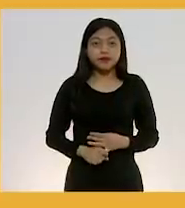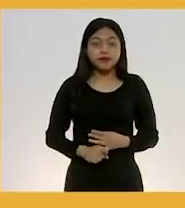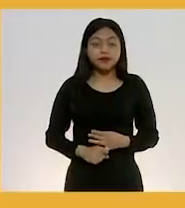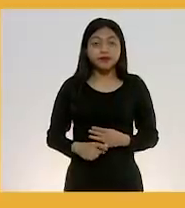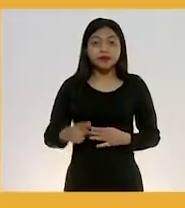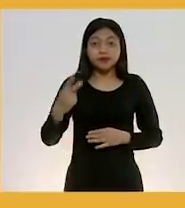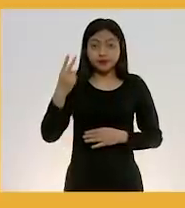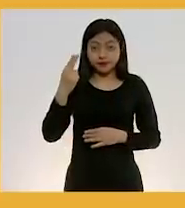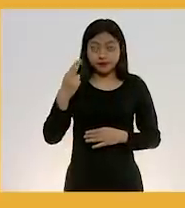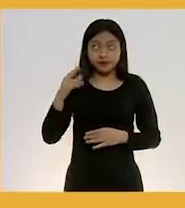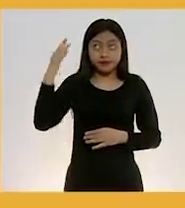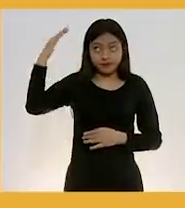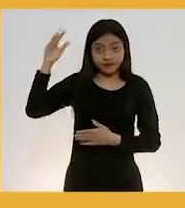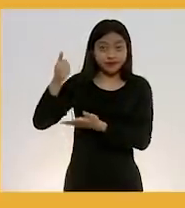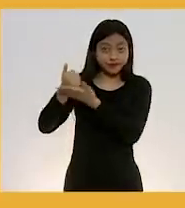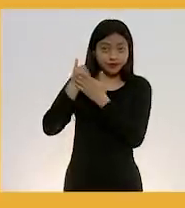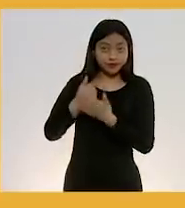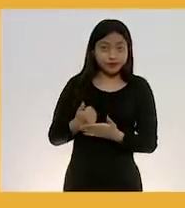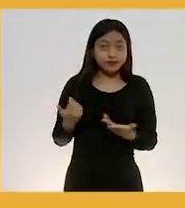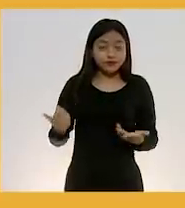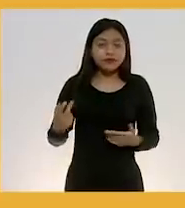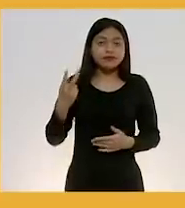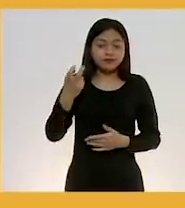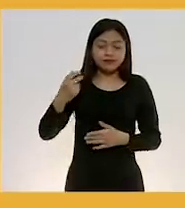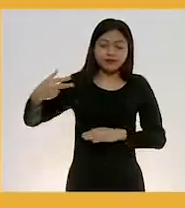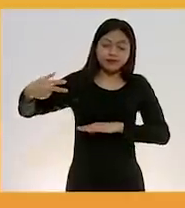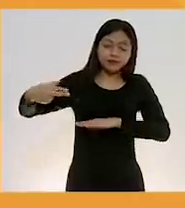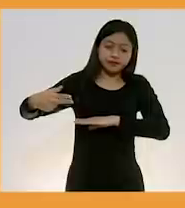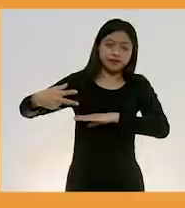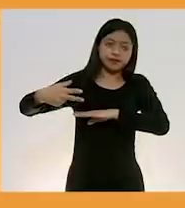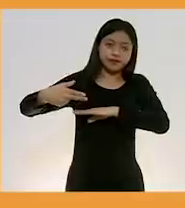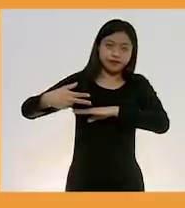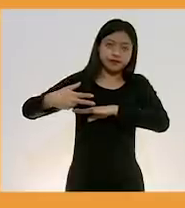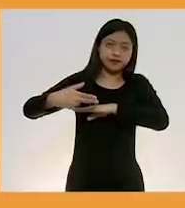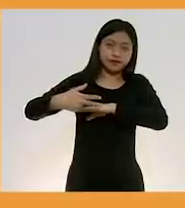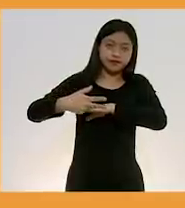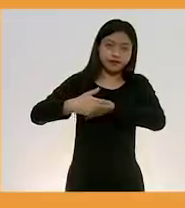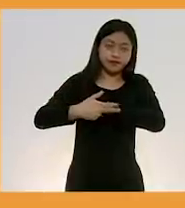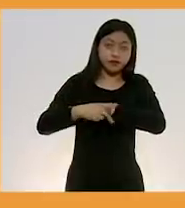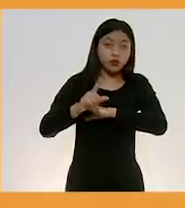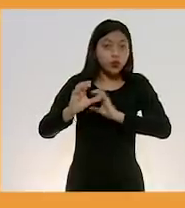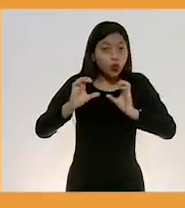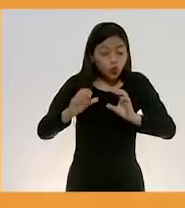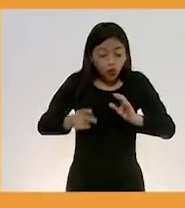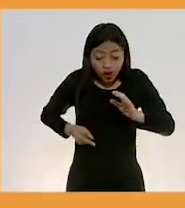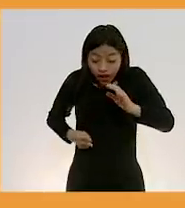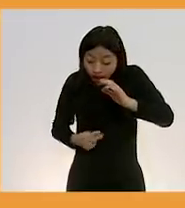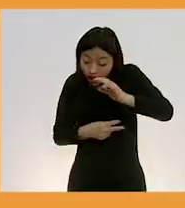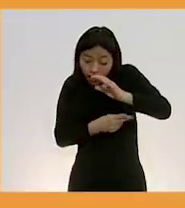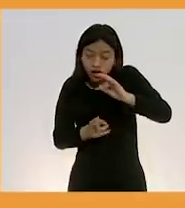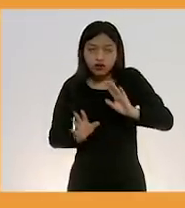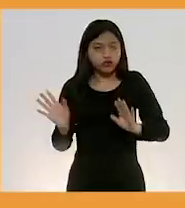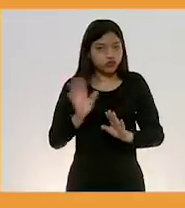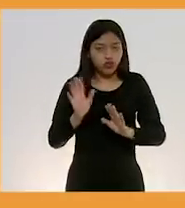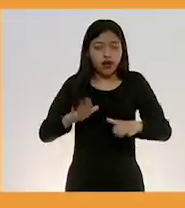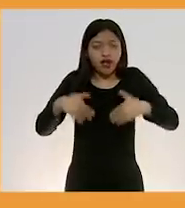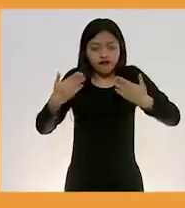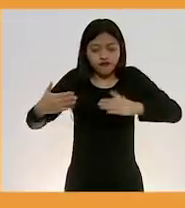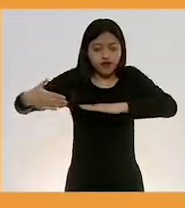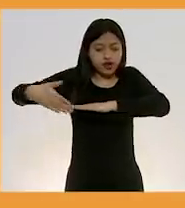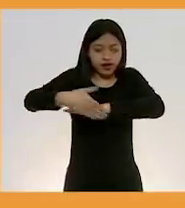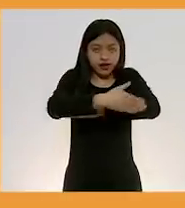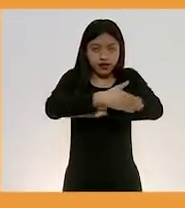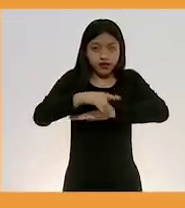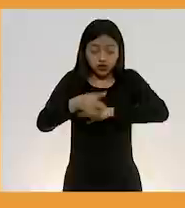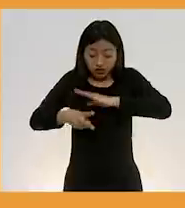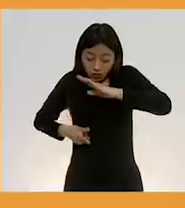ayuda de un adulto, corta sobre la línea horizontal que marcaste. Asegúrate de cortar por fuera de la playera. No